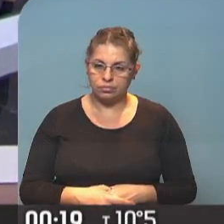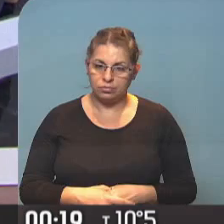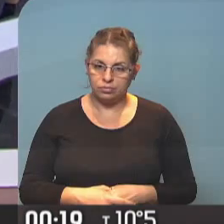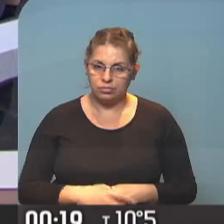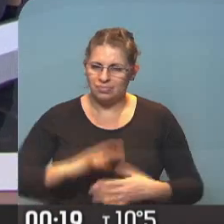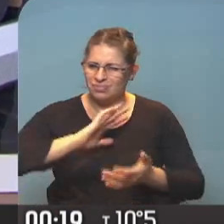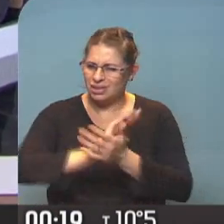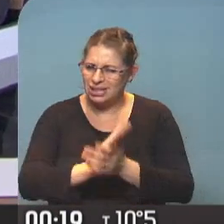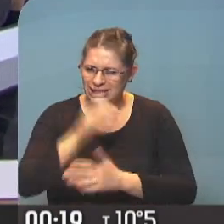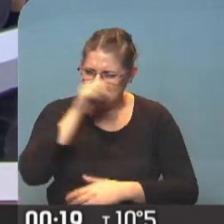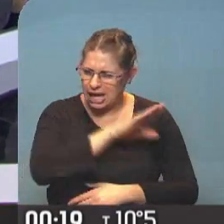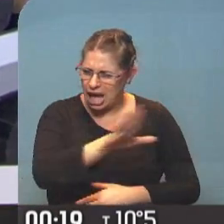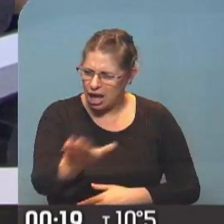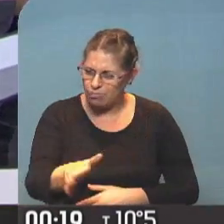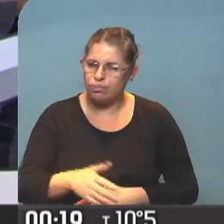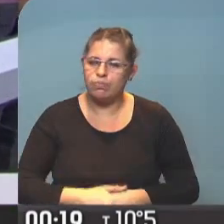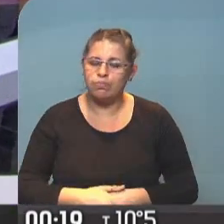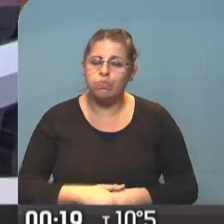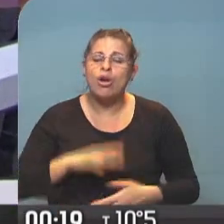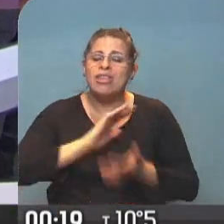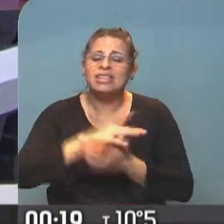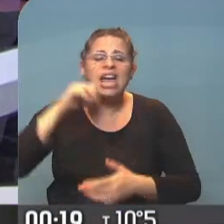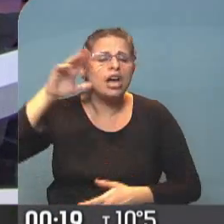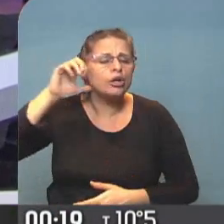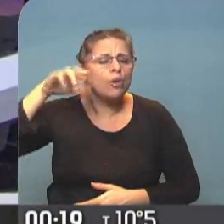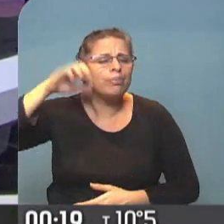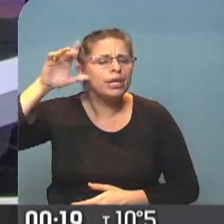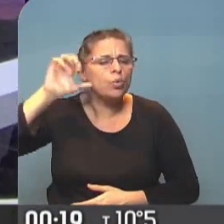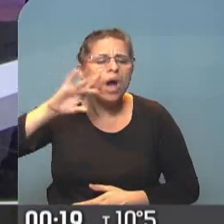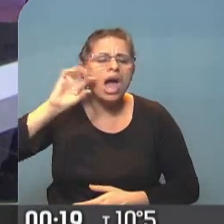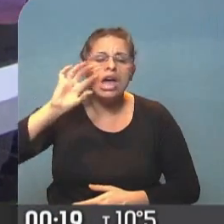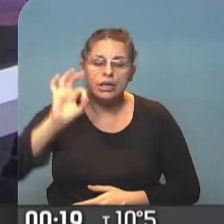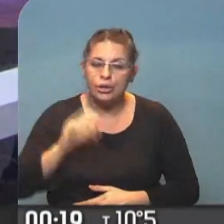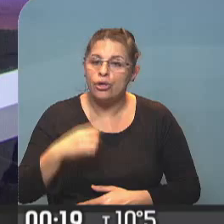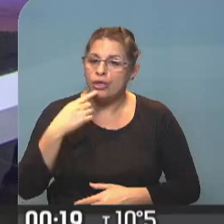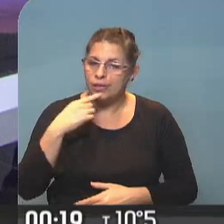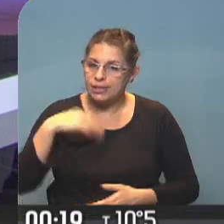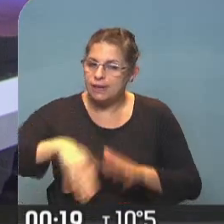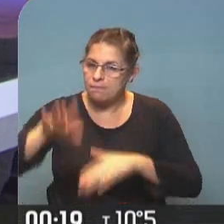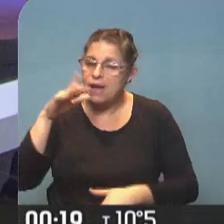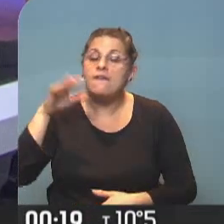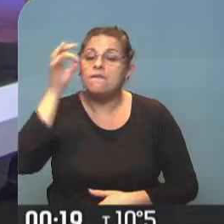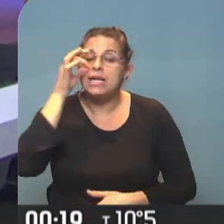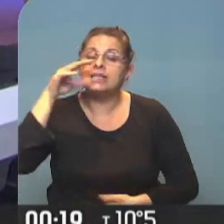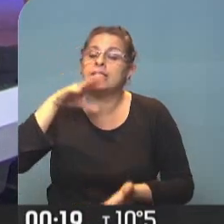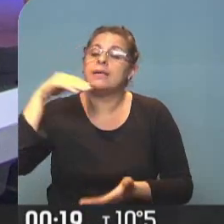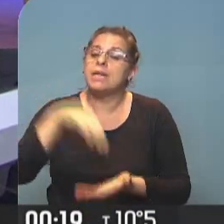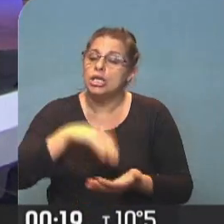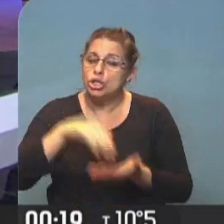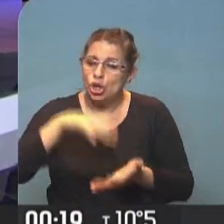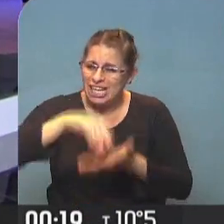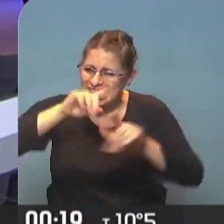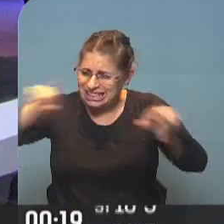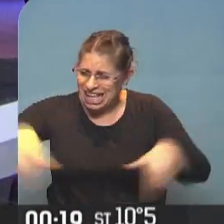Desastre agropecuario. Este es el nombre que las entidades rurales están colocando a las más de 20 millones de hectáreas